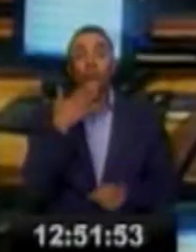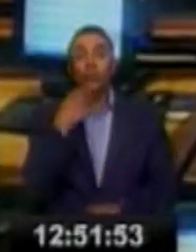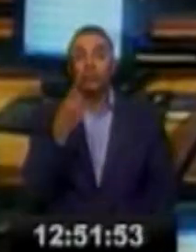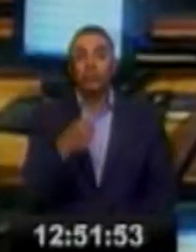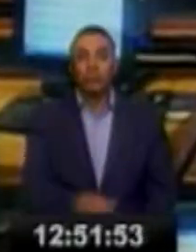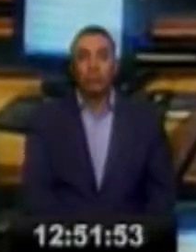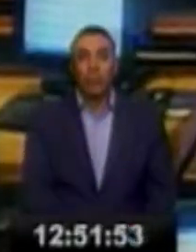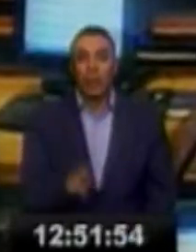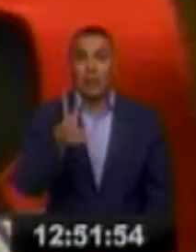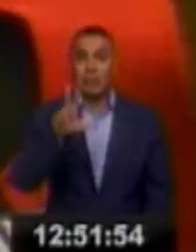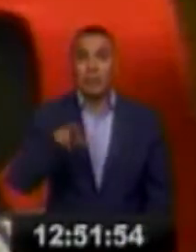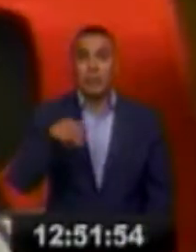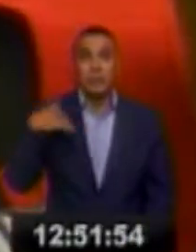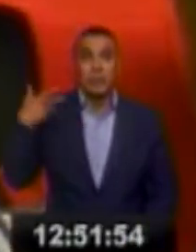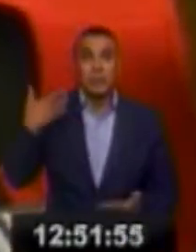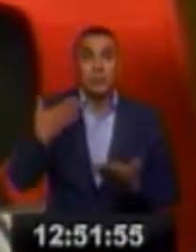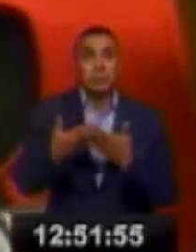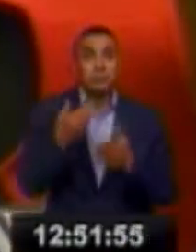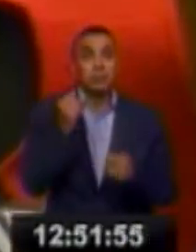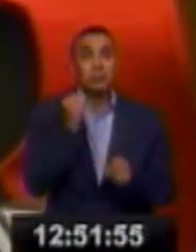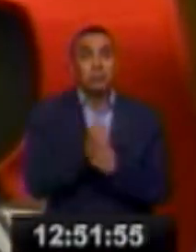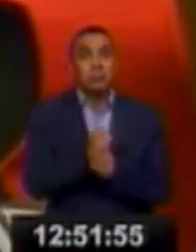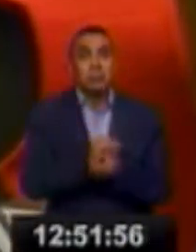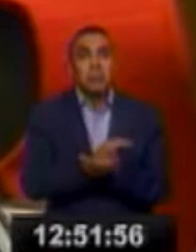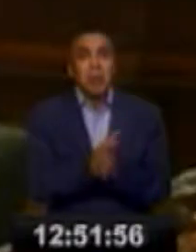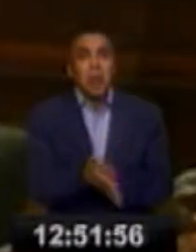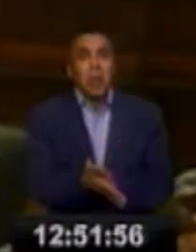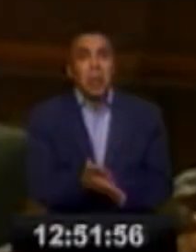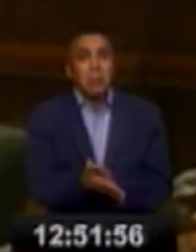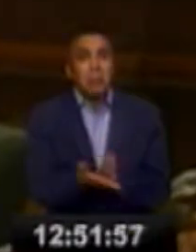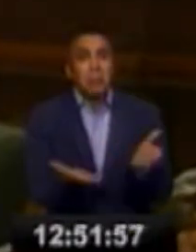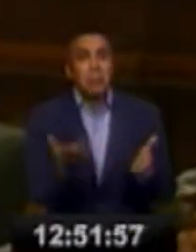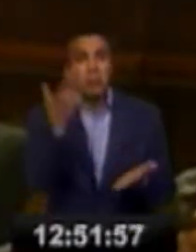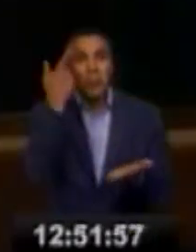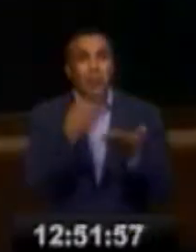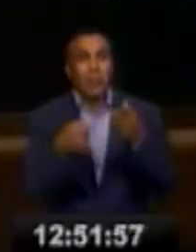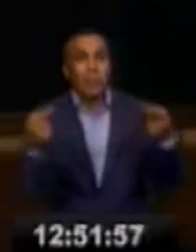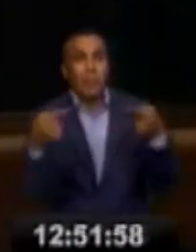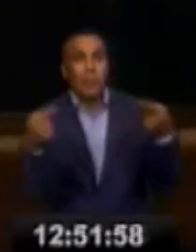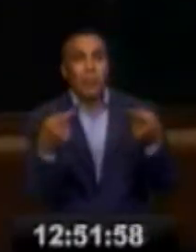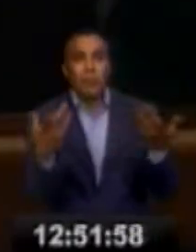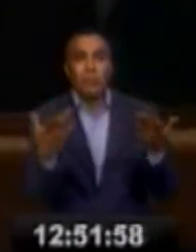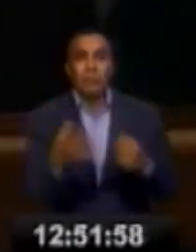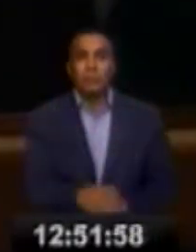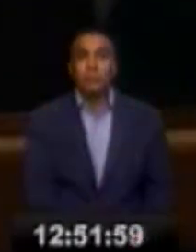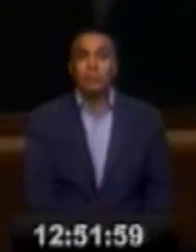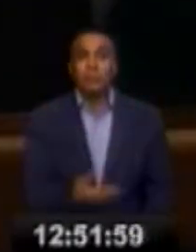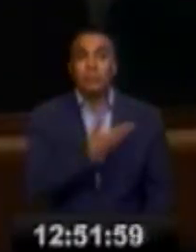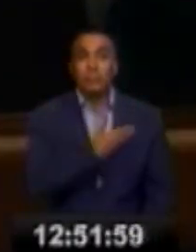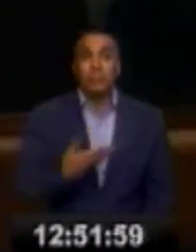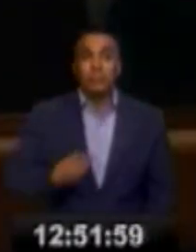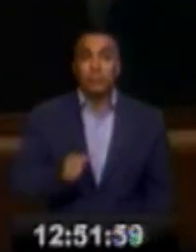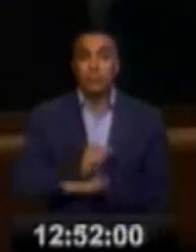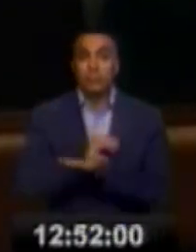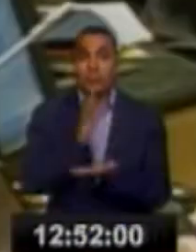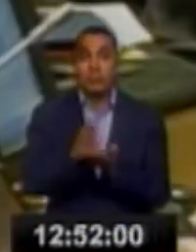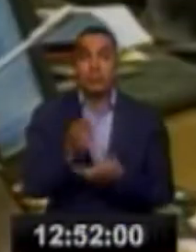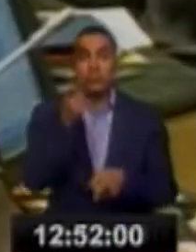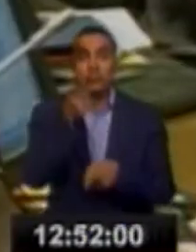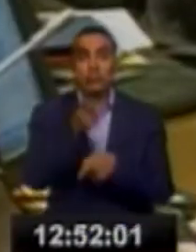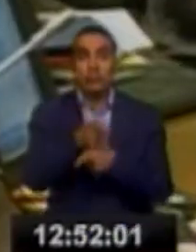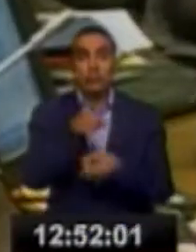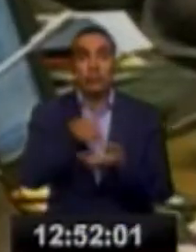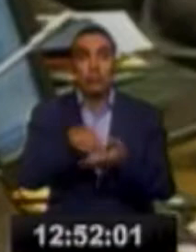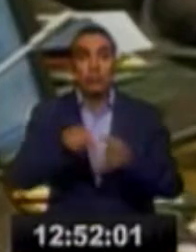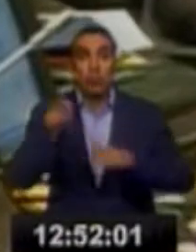desde hace 3 meses no han logrado iniciar su agenda de trabajo, el presidente de la legislatura, César Litardo, aseguró que se ha ordenado que este